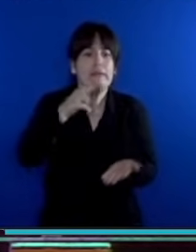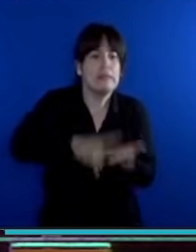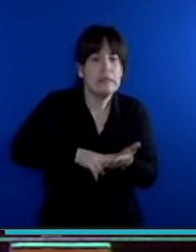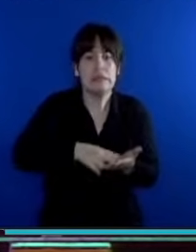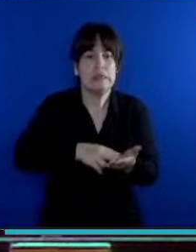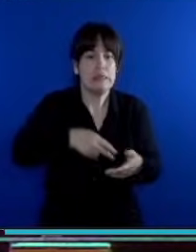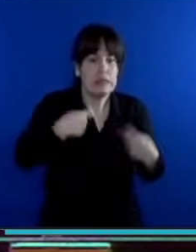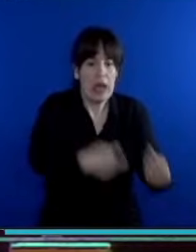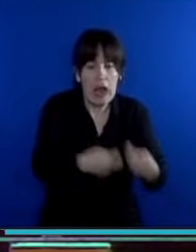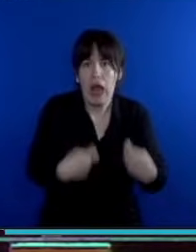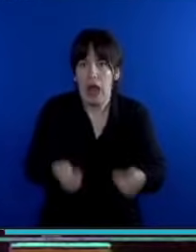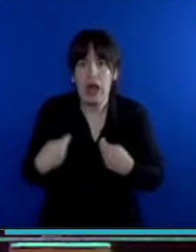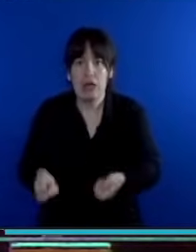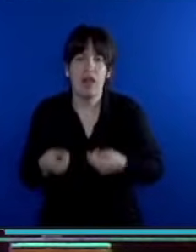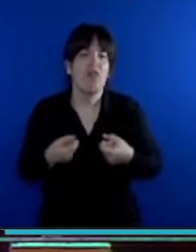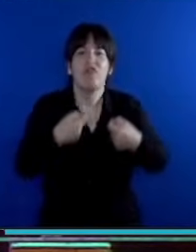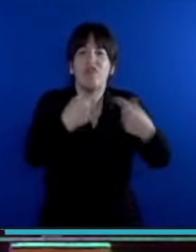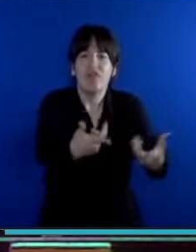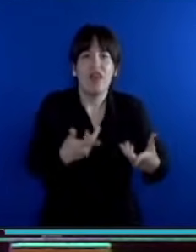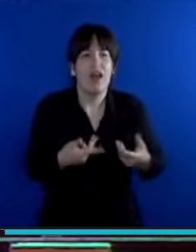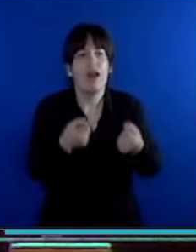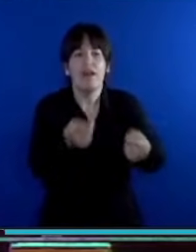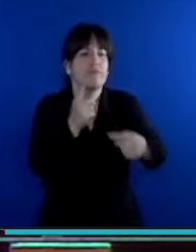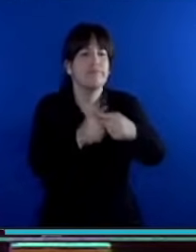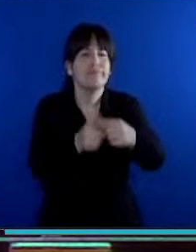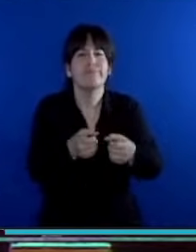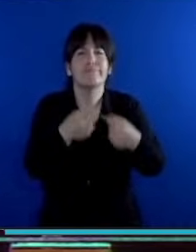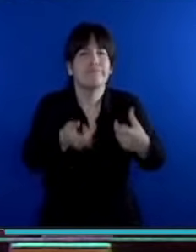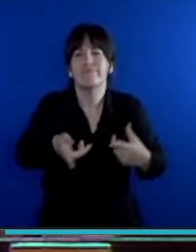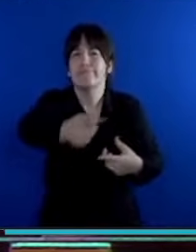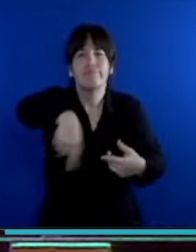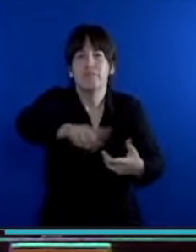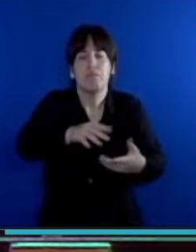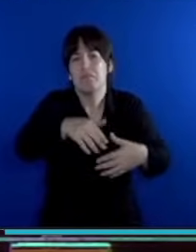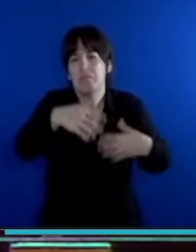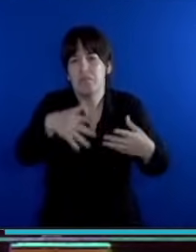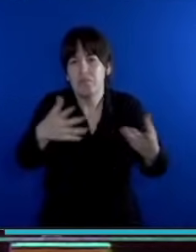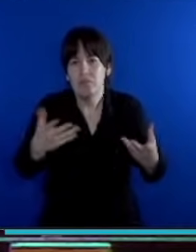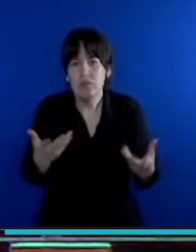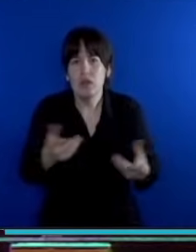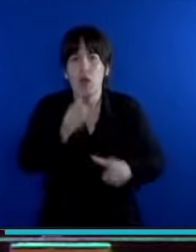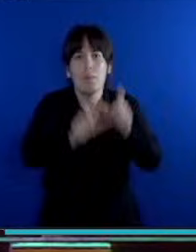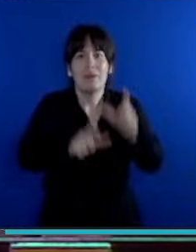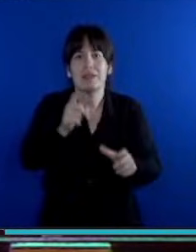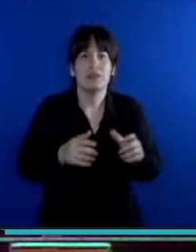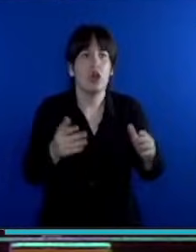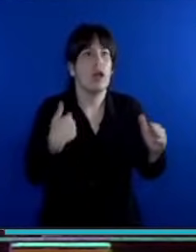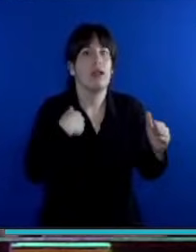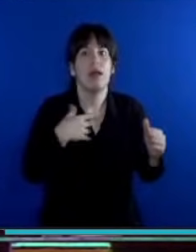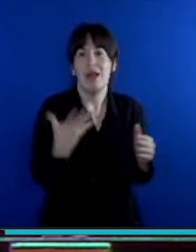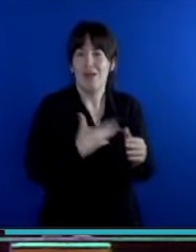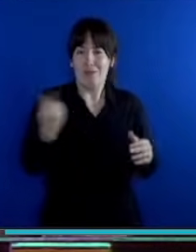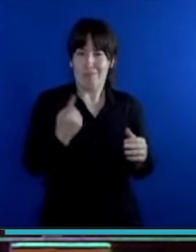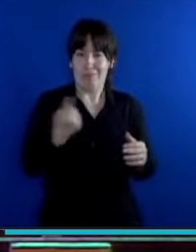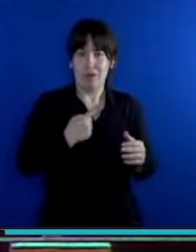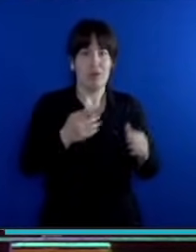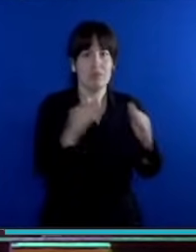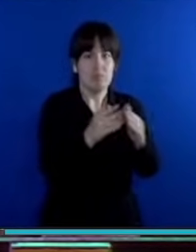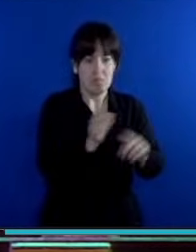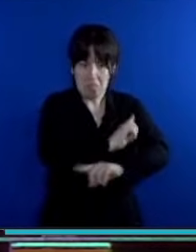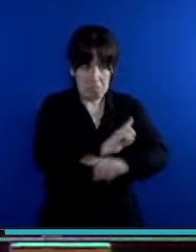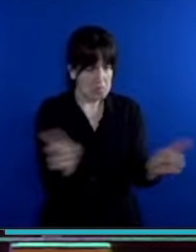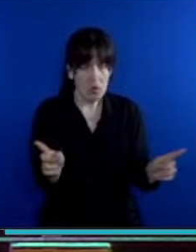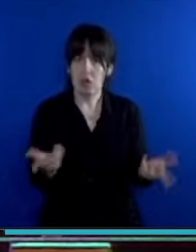tributario para darle más beneficios impositivos a los grandes propietarios de esta provincia, a los grandes terratenientes?